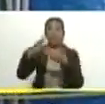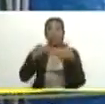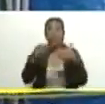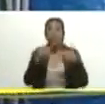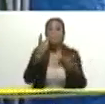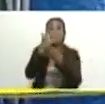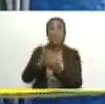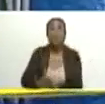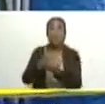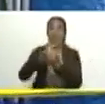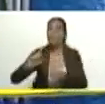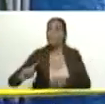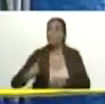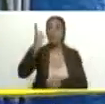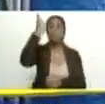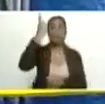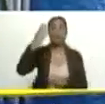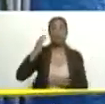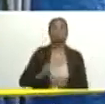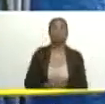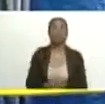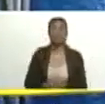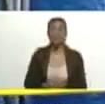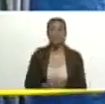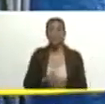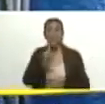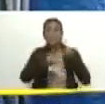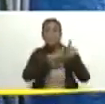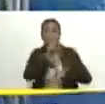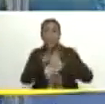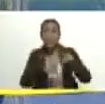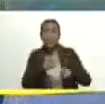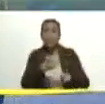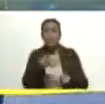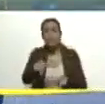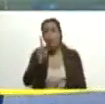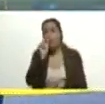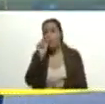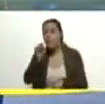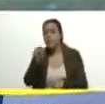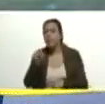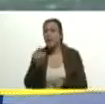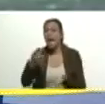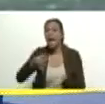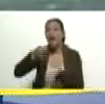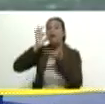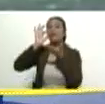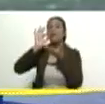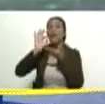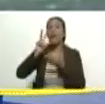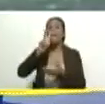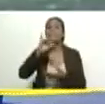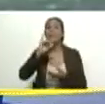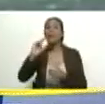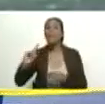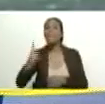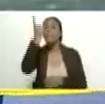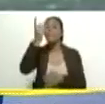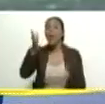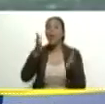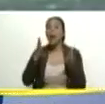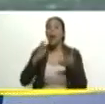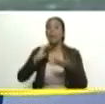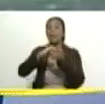Por kilo en el primer lugar de mira, Marco, me está llegando el café de Víctor Montilla, de